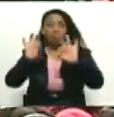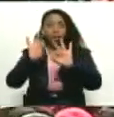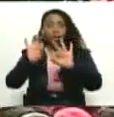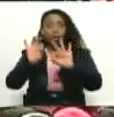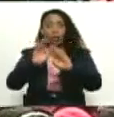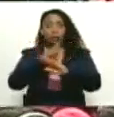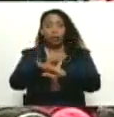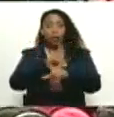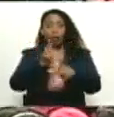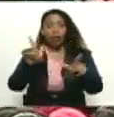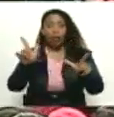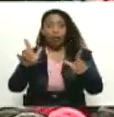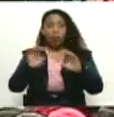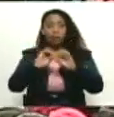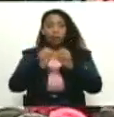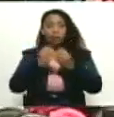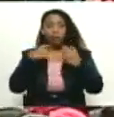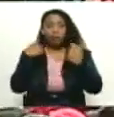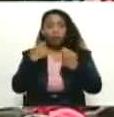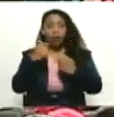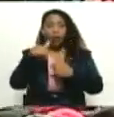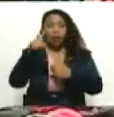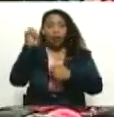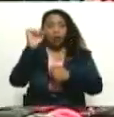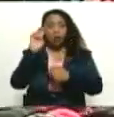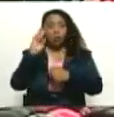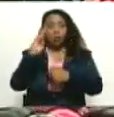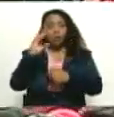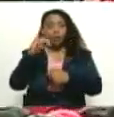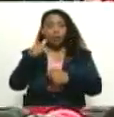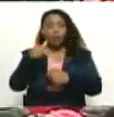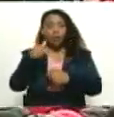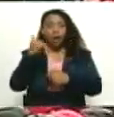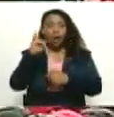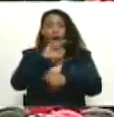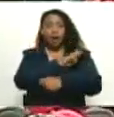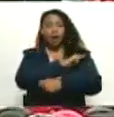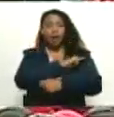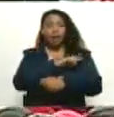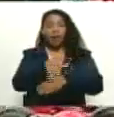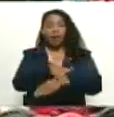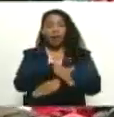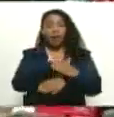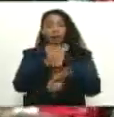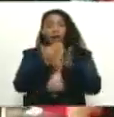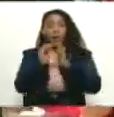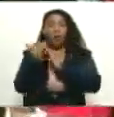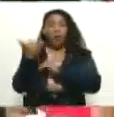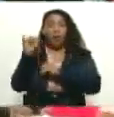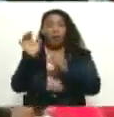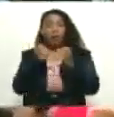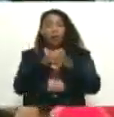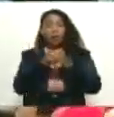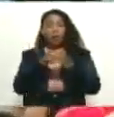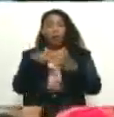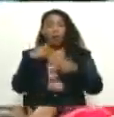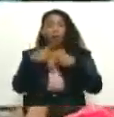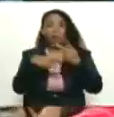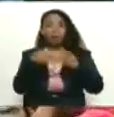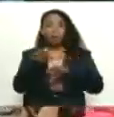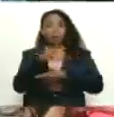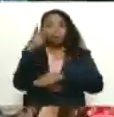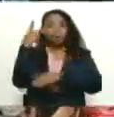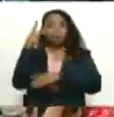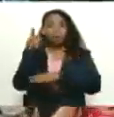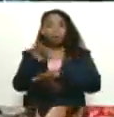libre. Organización popular, aquí tenemos VCH. Aquí tenemos jefes de calle, jefes de comunidad, aquí tenemos equipos políticos parroquiales,